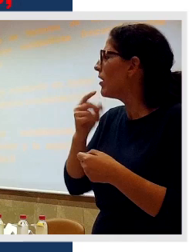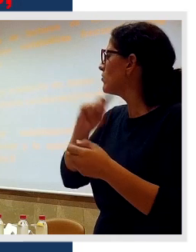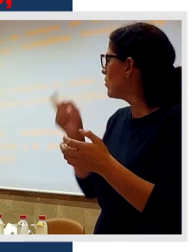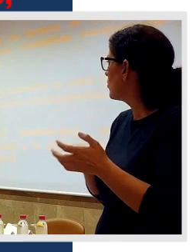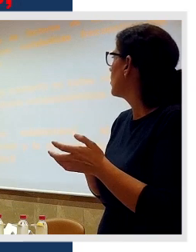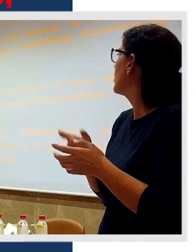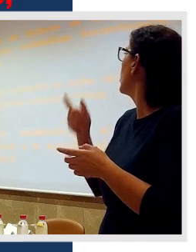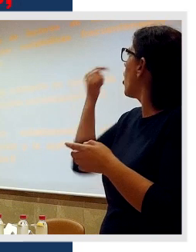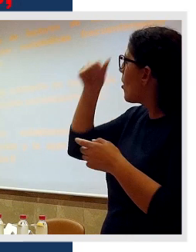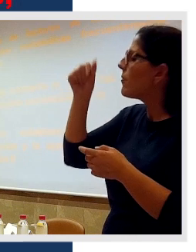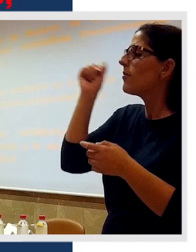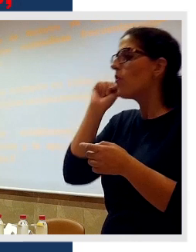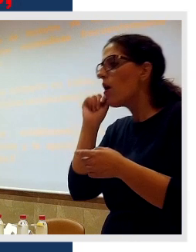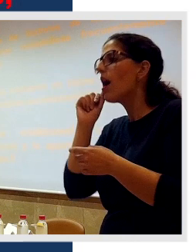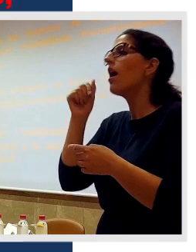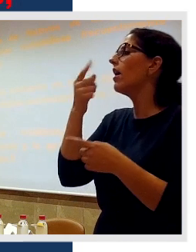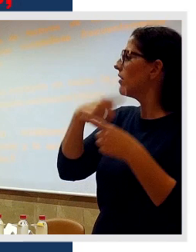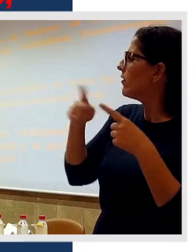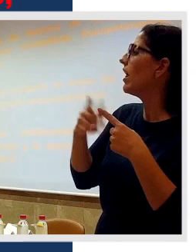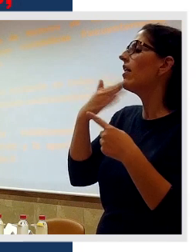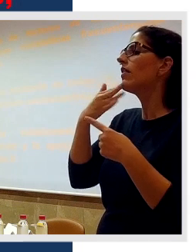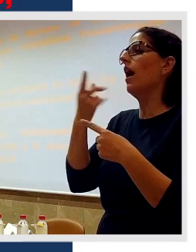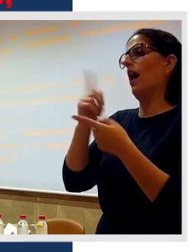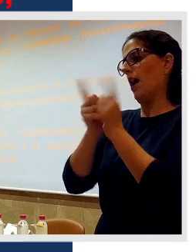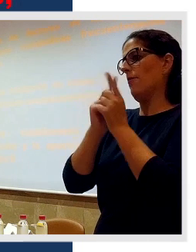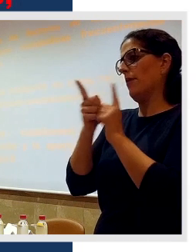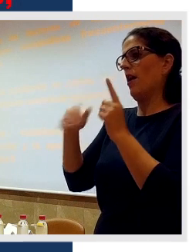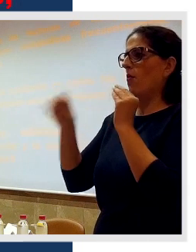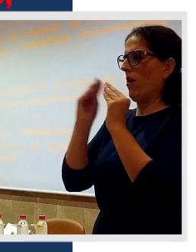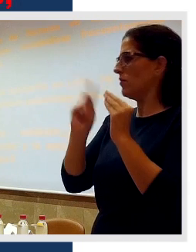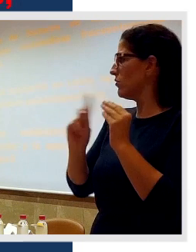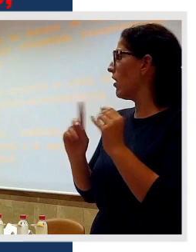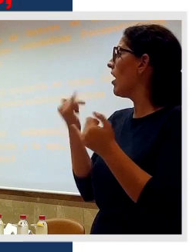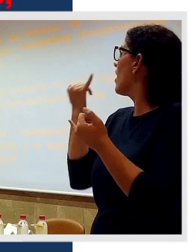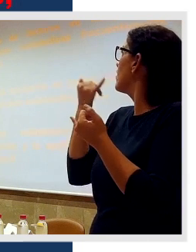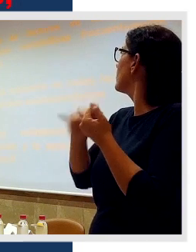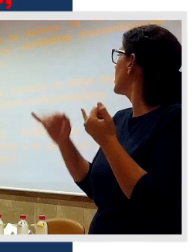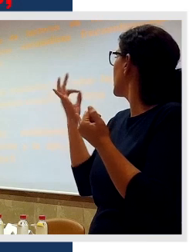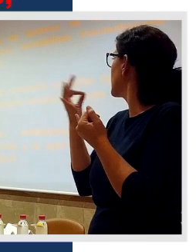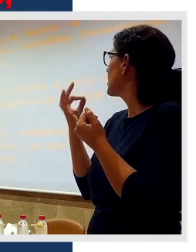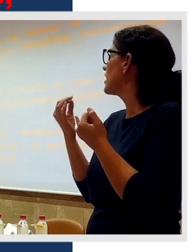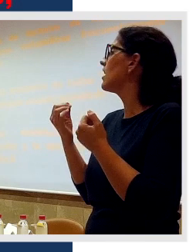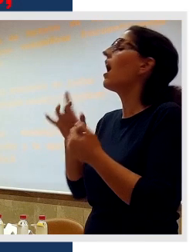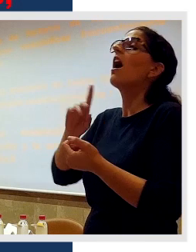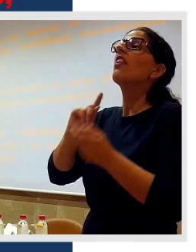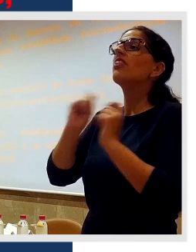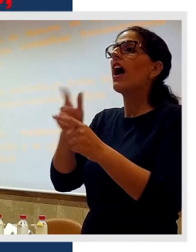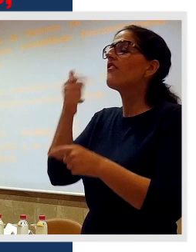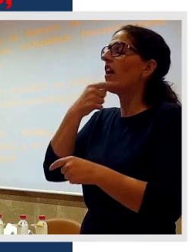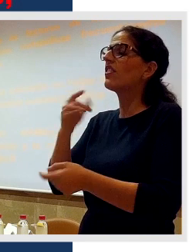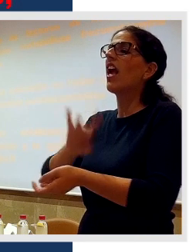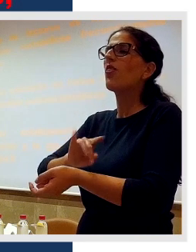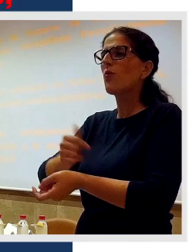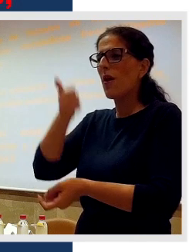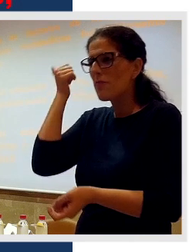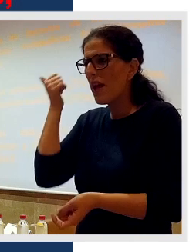diferentes razas, en varones, en mujeres y en diferentes edades, y que la consecuencia final es el desarrollo precoz de diabetes y de todos los